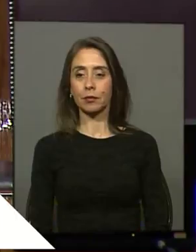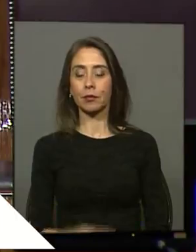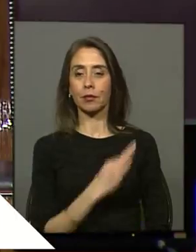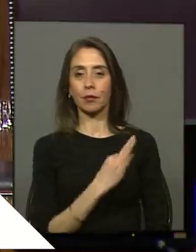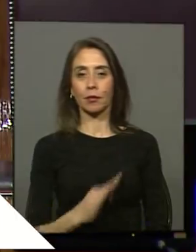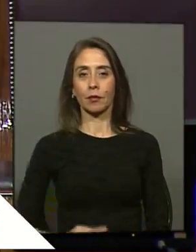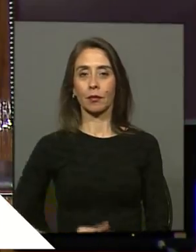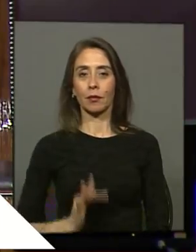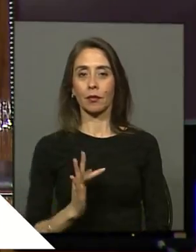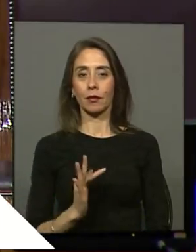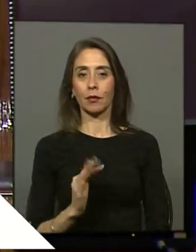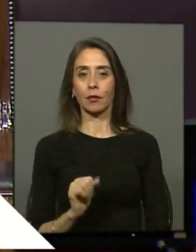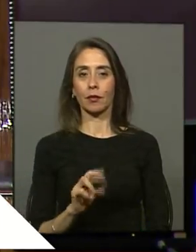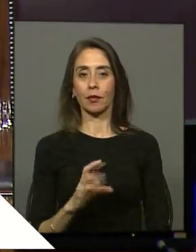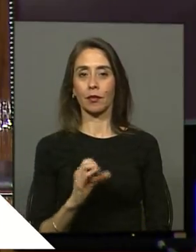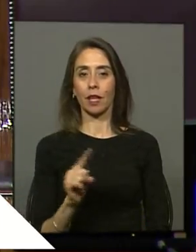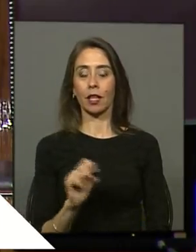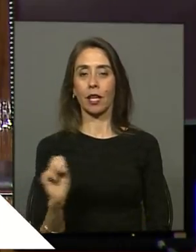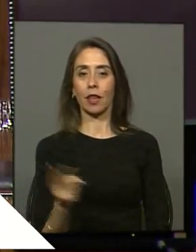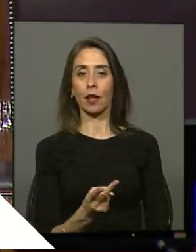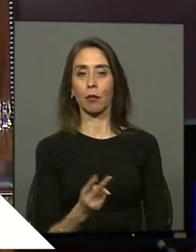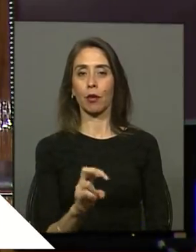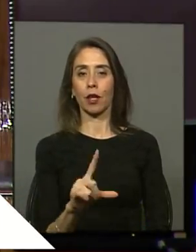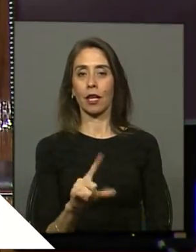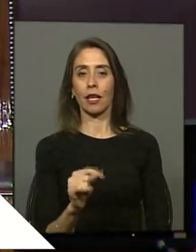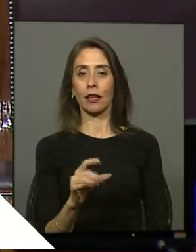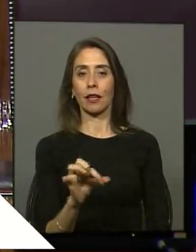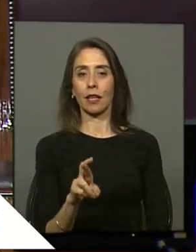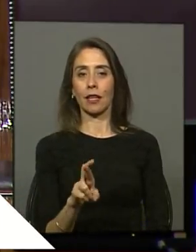diputado Farcas y después el diputado Letelier